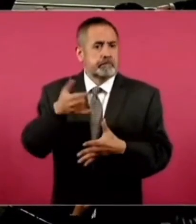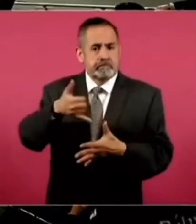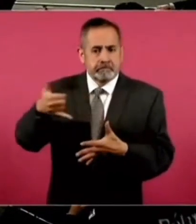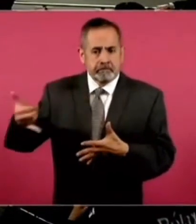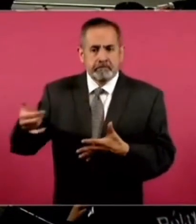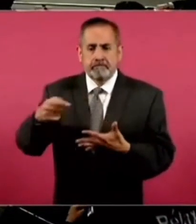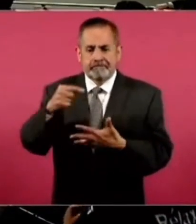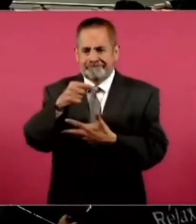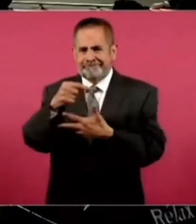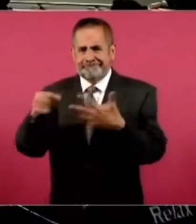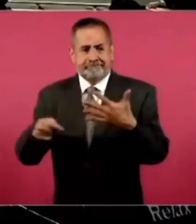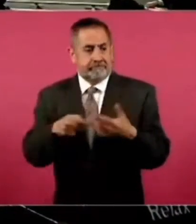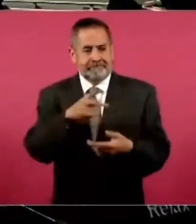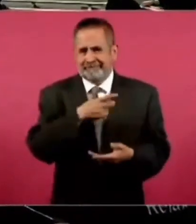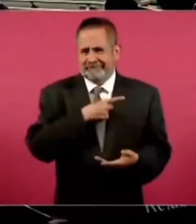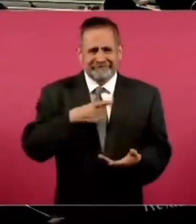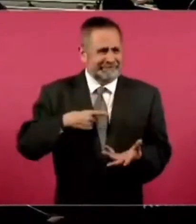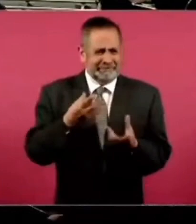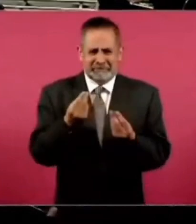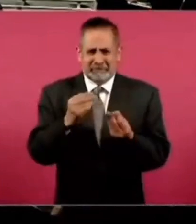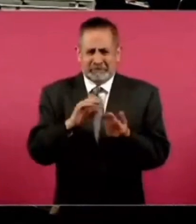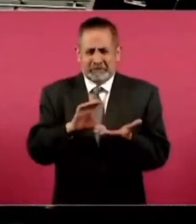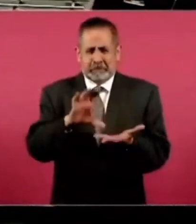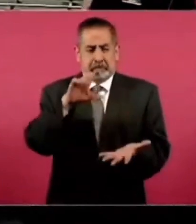Infonavit, ya, muchísimo.